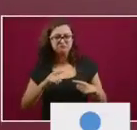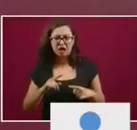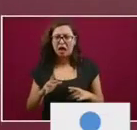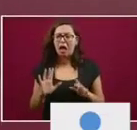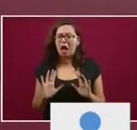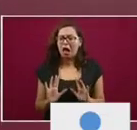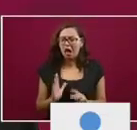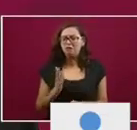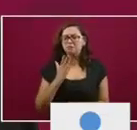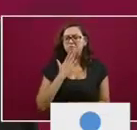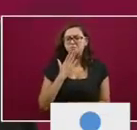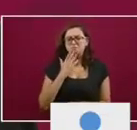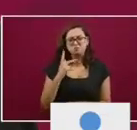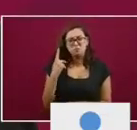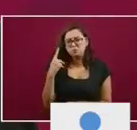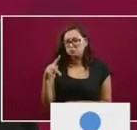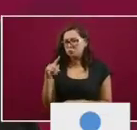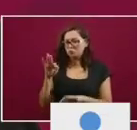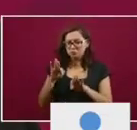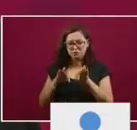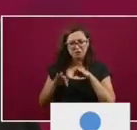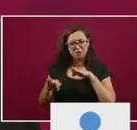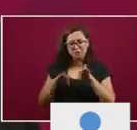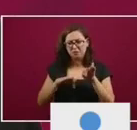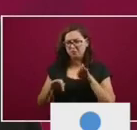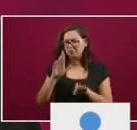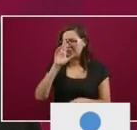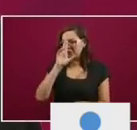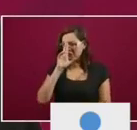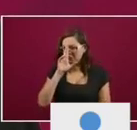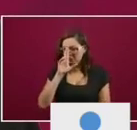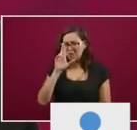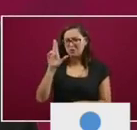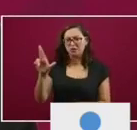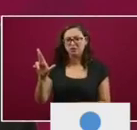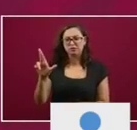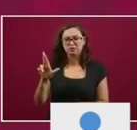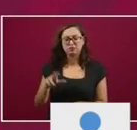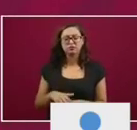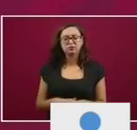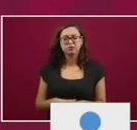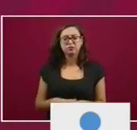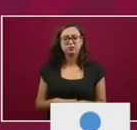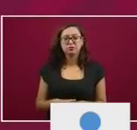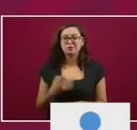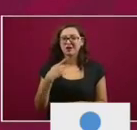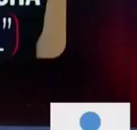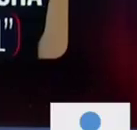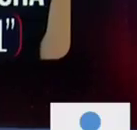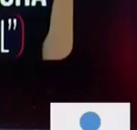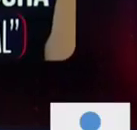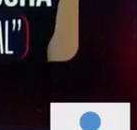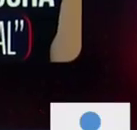trabajo lo vamos a respetar pero no me gusta la hipocresía